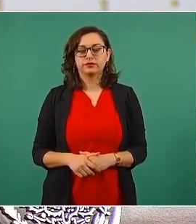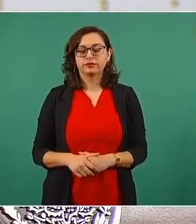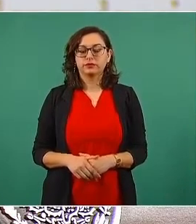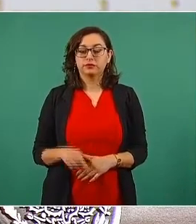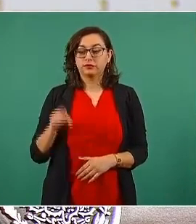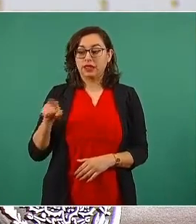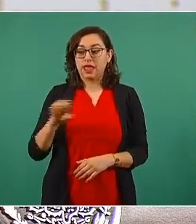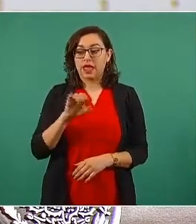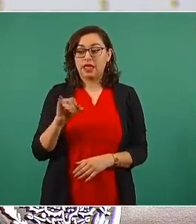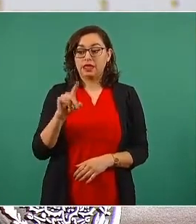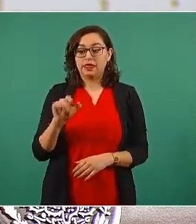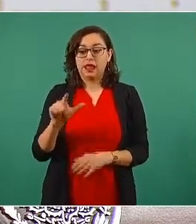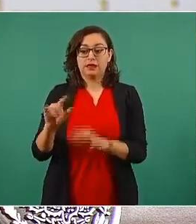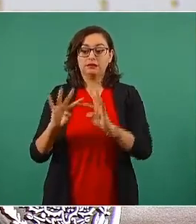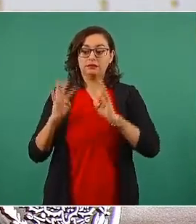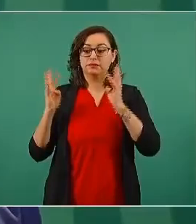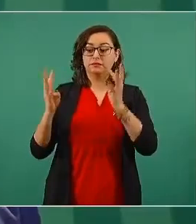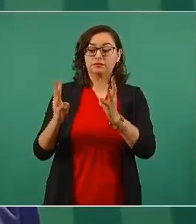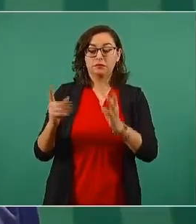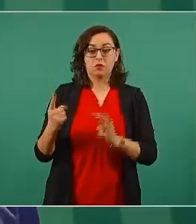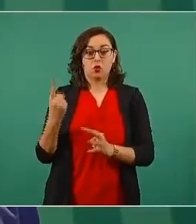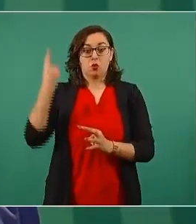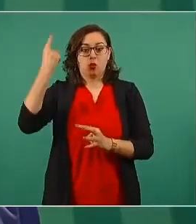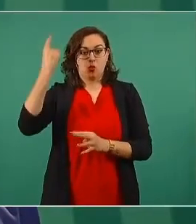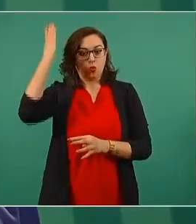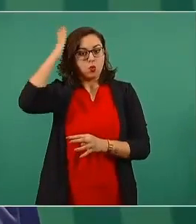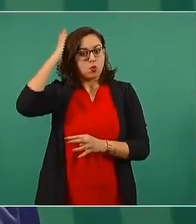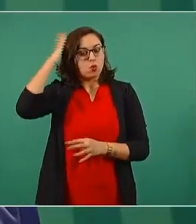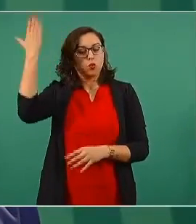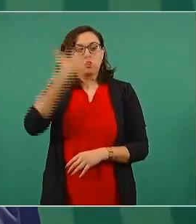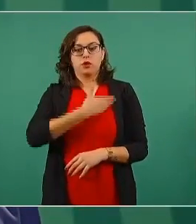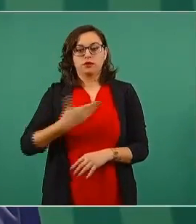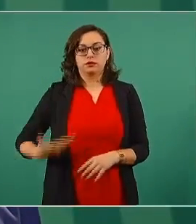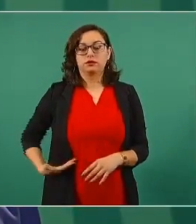comisariado ejidal y el del Consejo de Vigilancia,